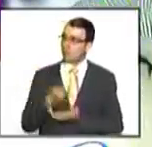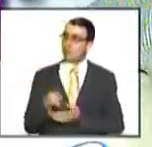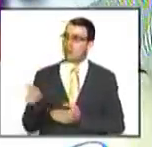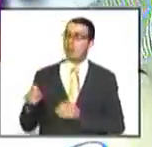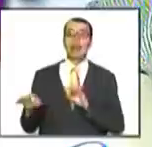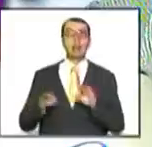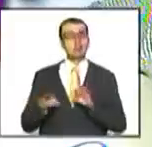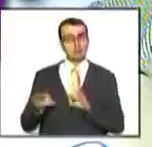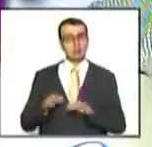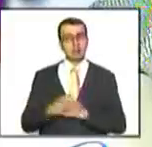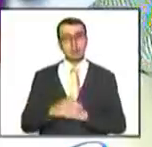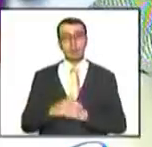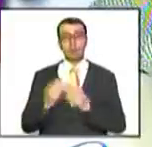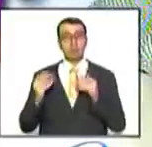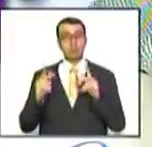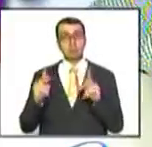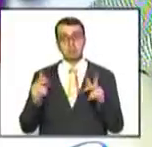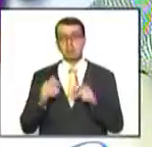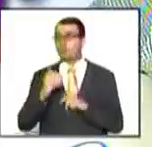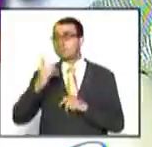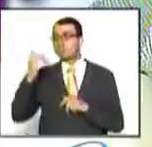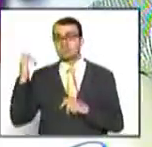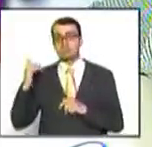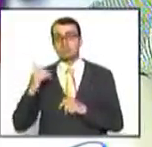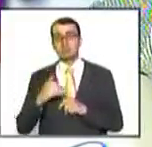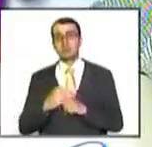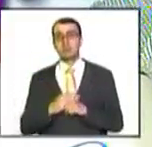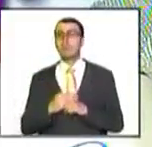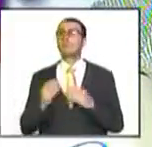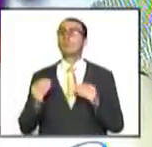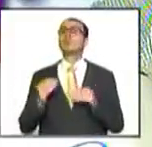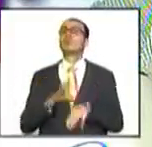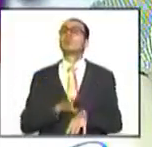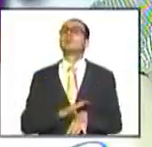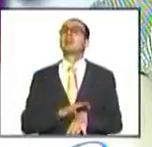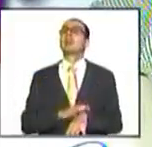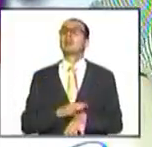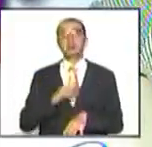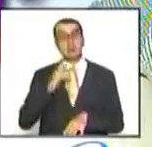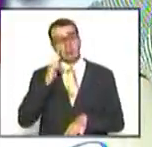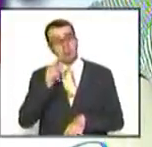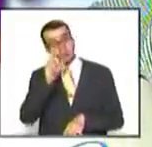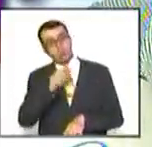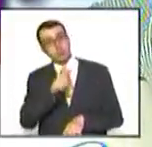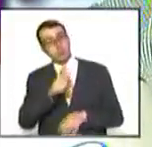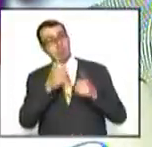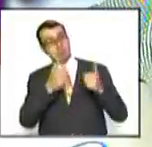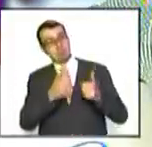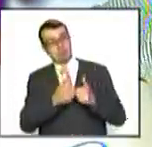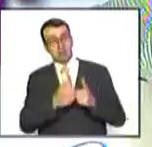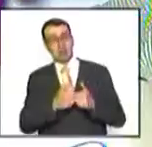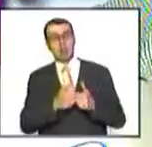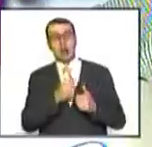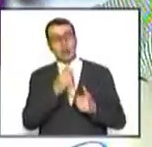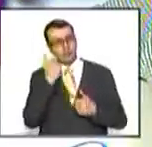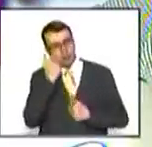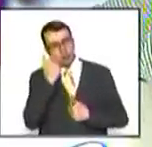que la mayoría de muchos médicos ven una persona con artrosis, usted no puede hacer ejercicio.